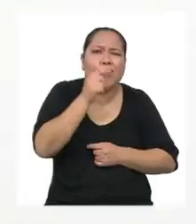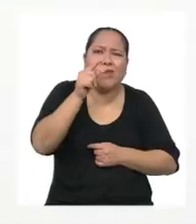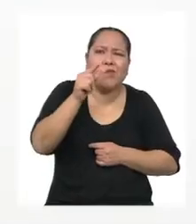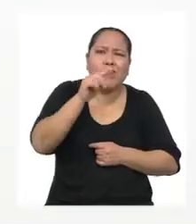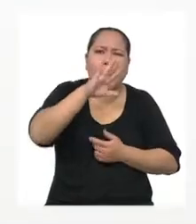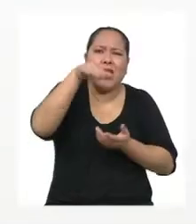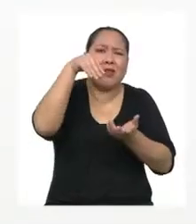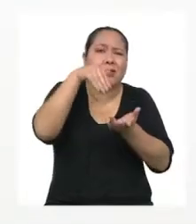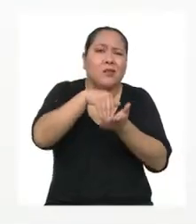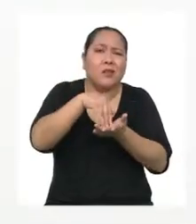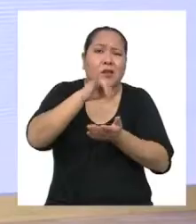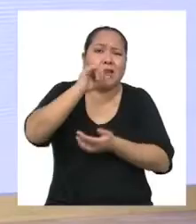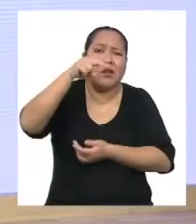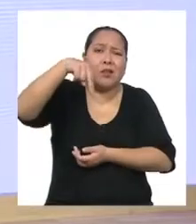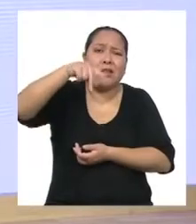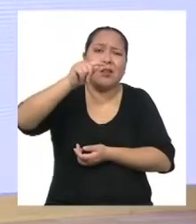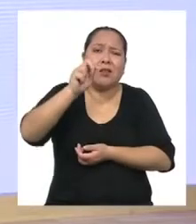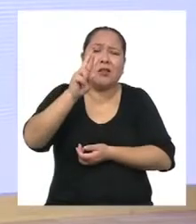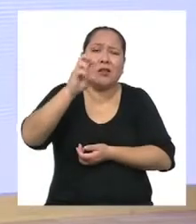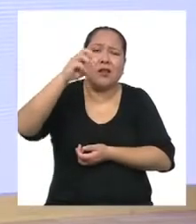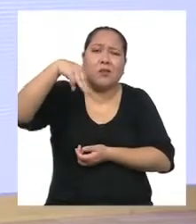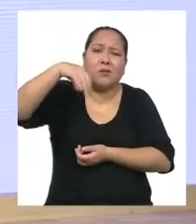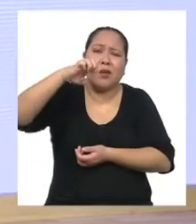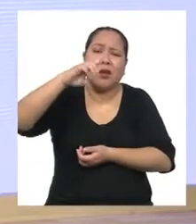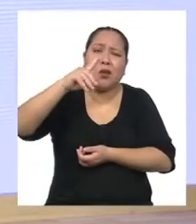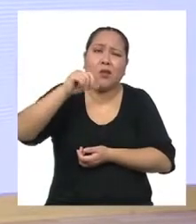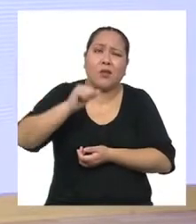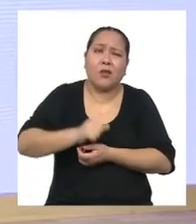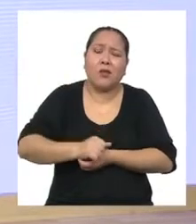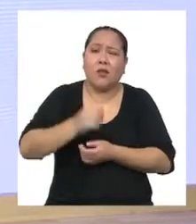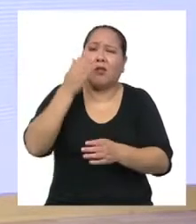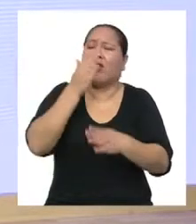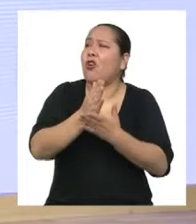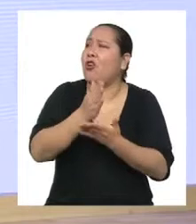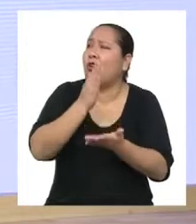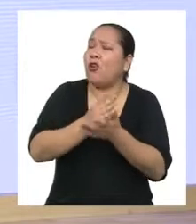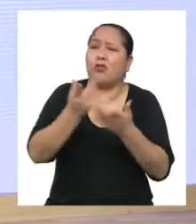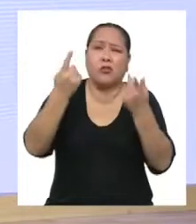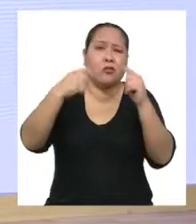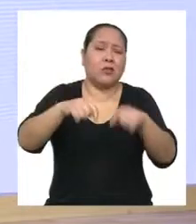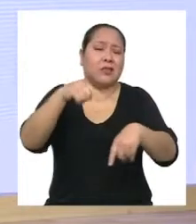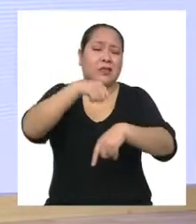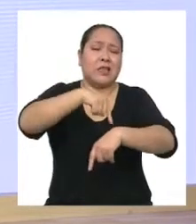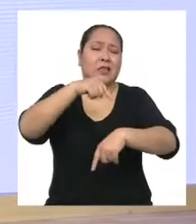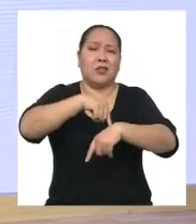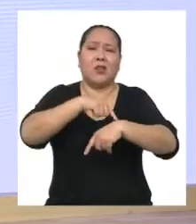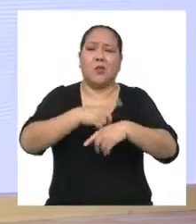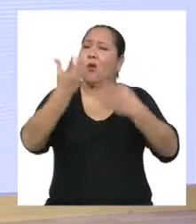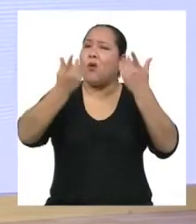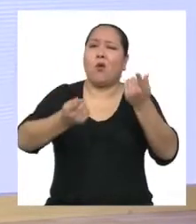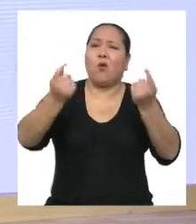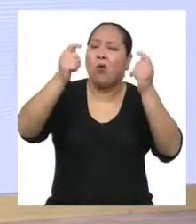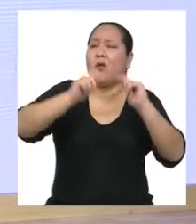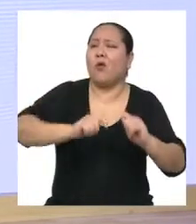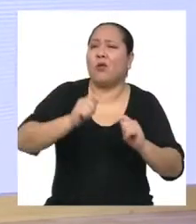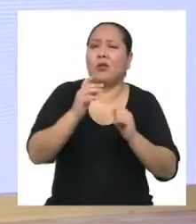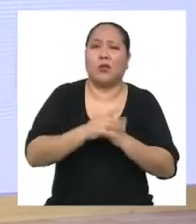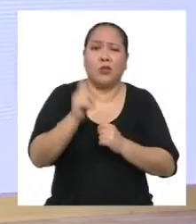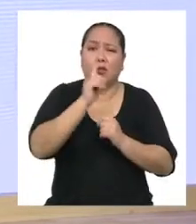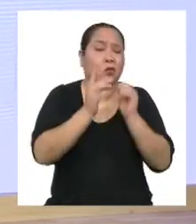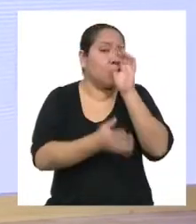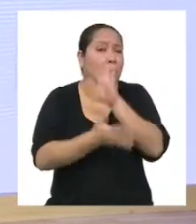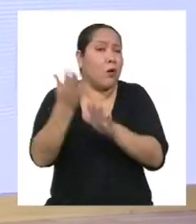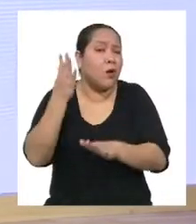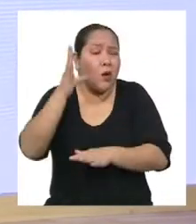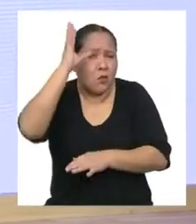intermedio. ¿Qué? Intermedio, corte comercial. Es momento de irnos a un corte comercial. No se